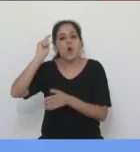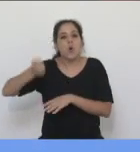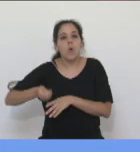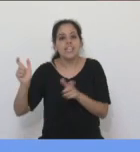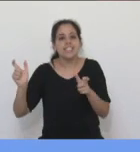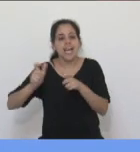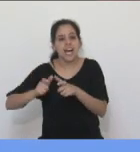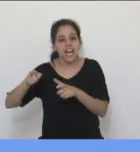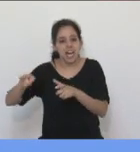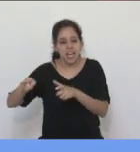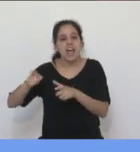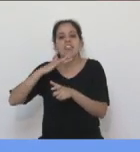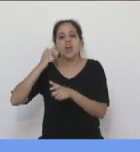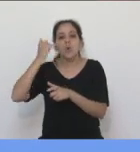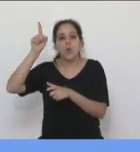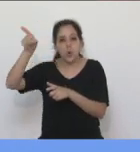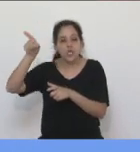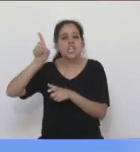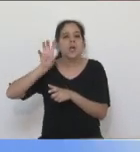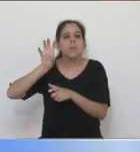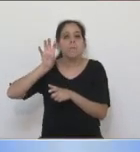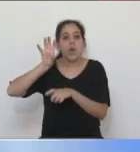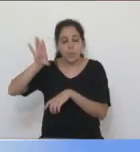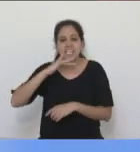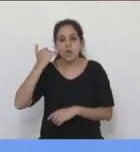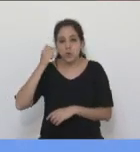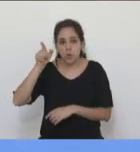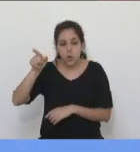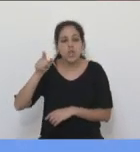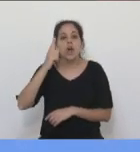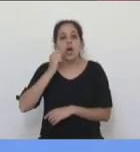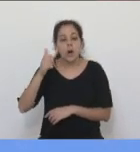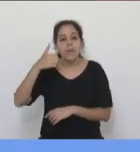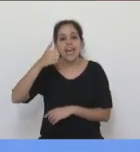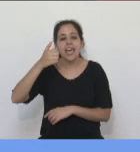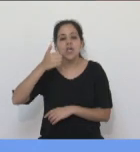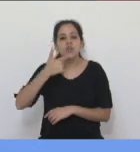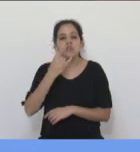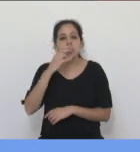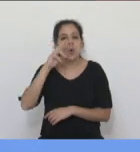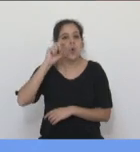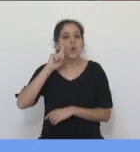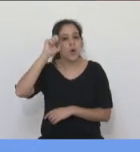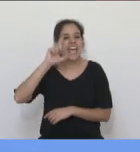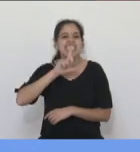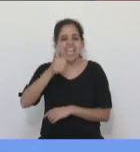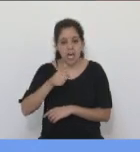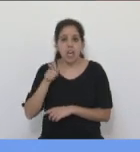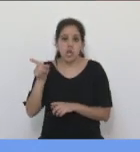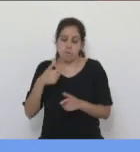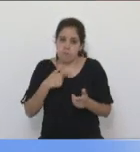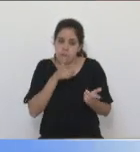federal de jujuy provincia de jujuy al doctor trueta federico aníbal por lo tanto consideró que esto debe estar incluido